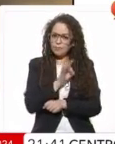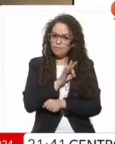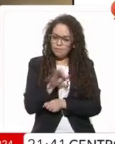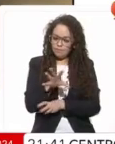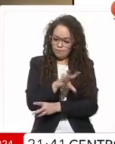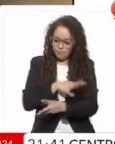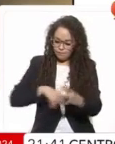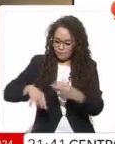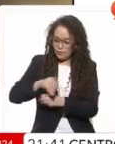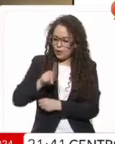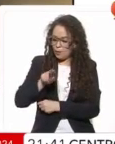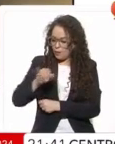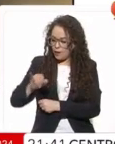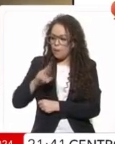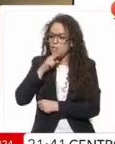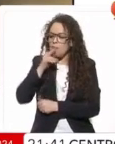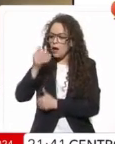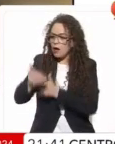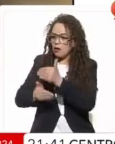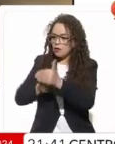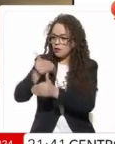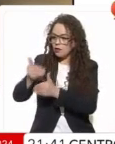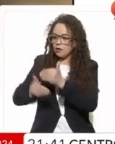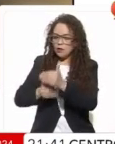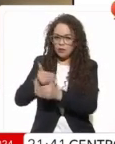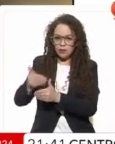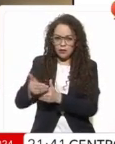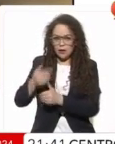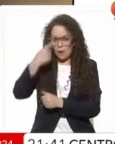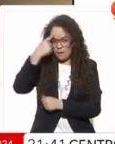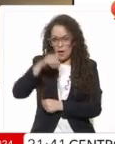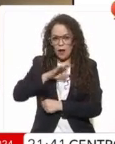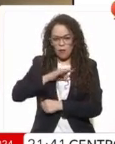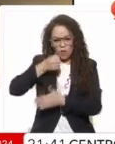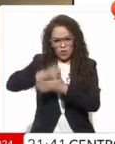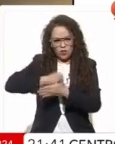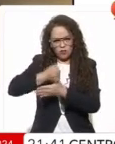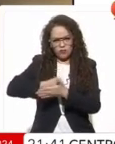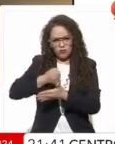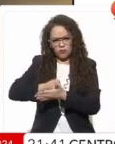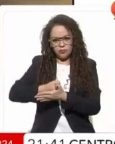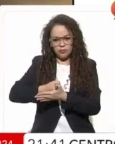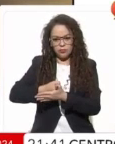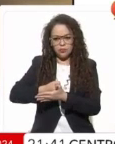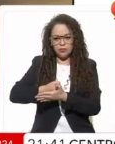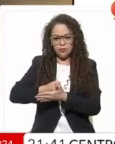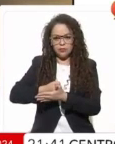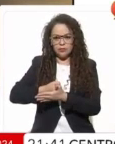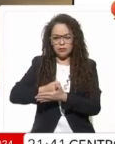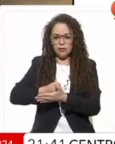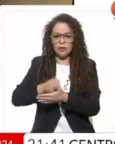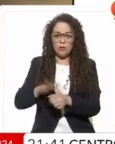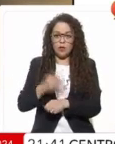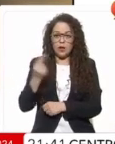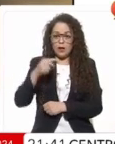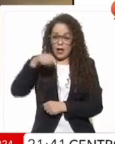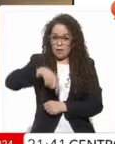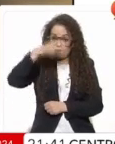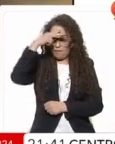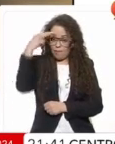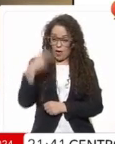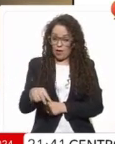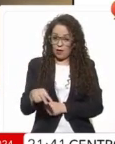contribuir para la construcción de estas nuevas oposiciones que demanda la democracia en México. Porque el asunto